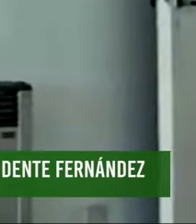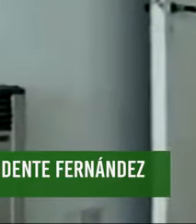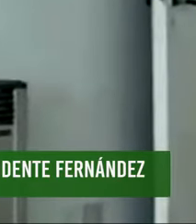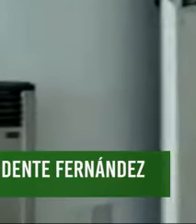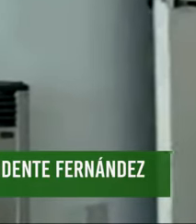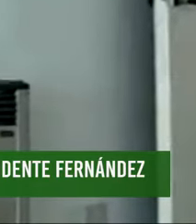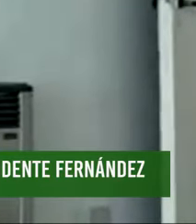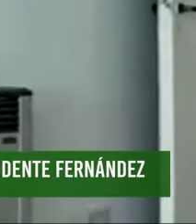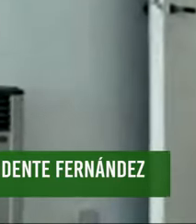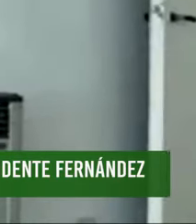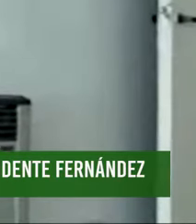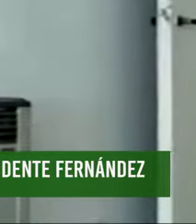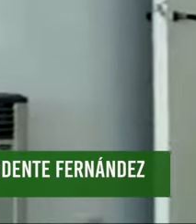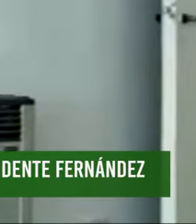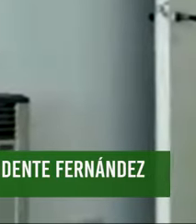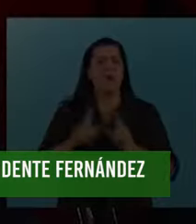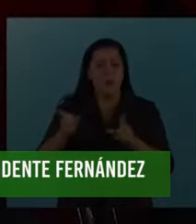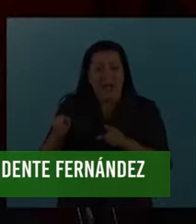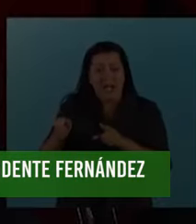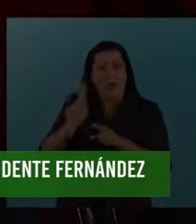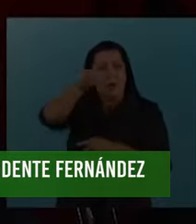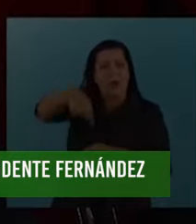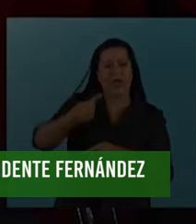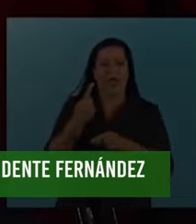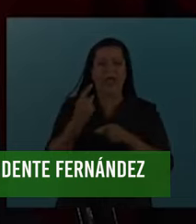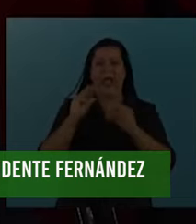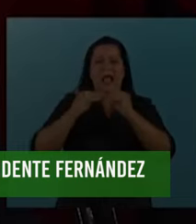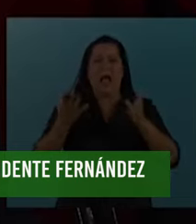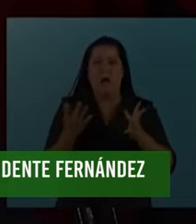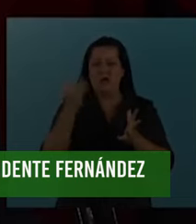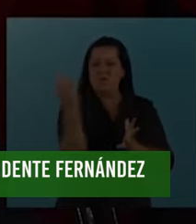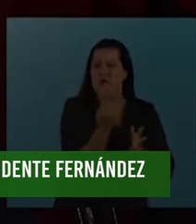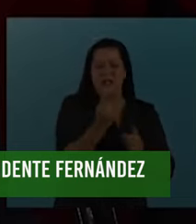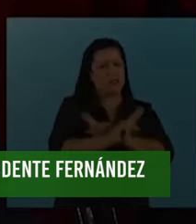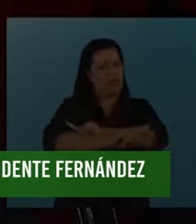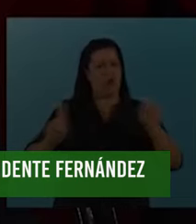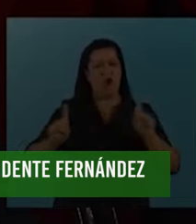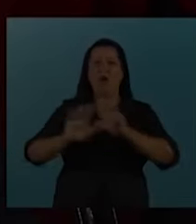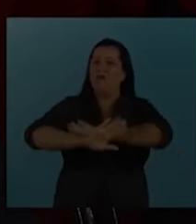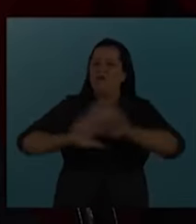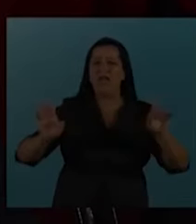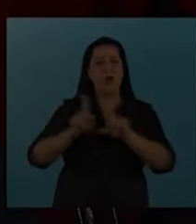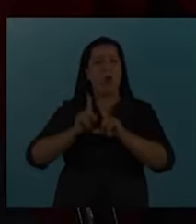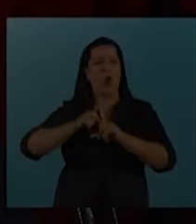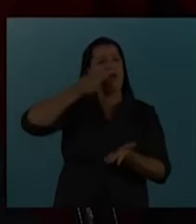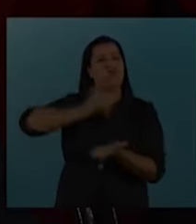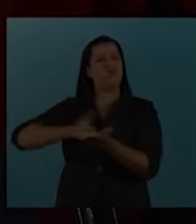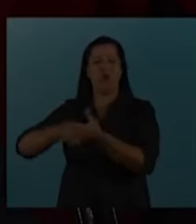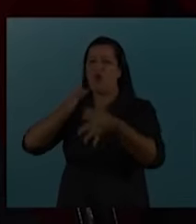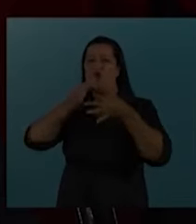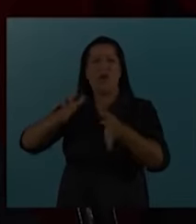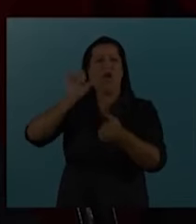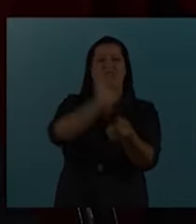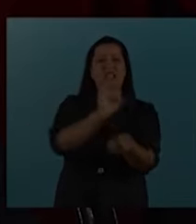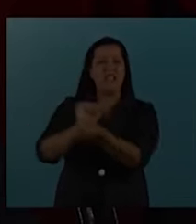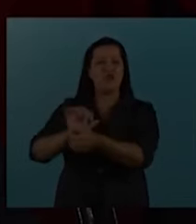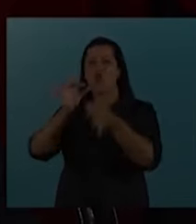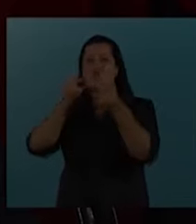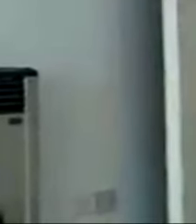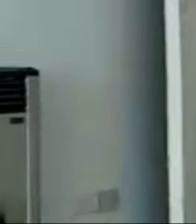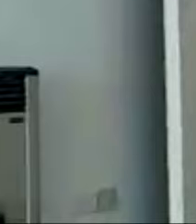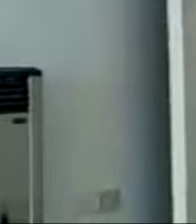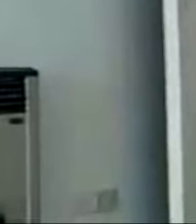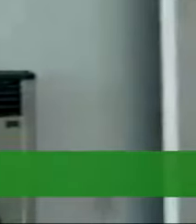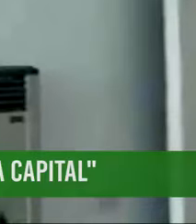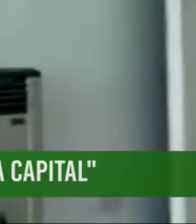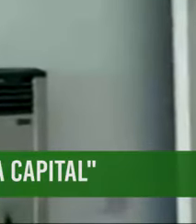de Buenos Aires, lo primero que se prevé es lo que se llama la creación de la Justicia Penal Federal, que viene